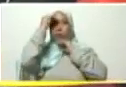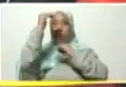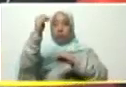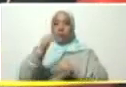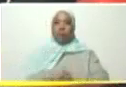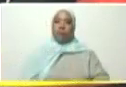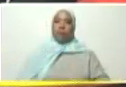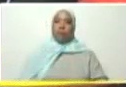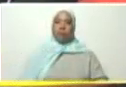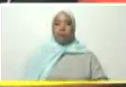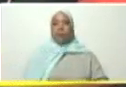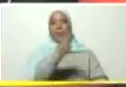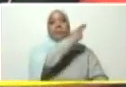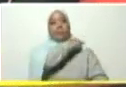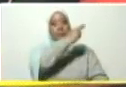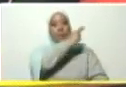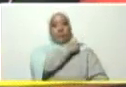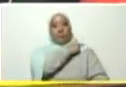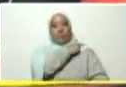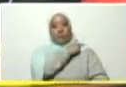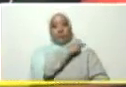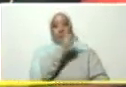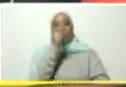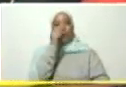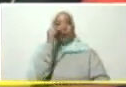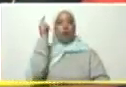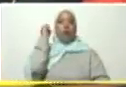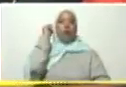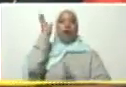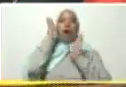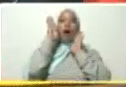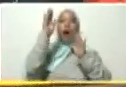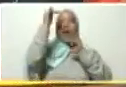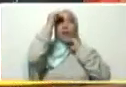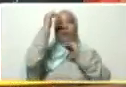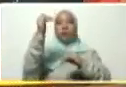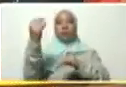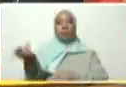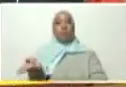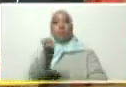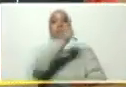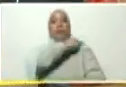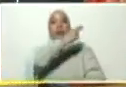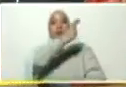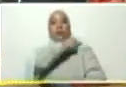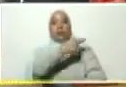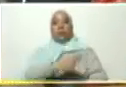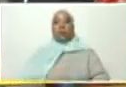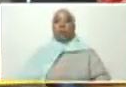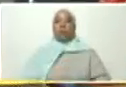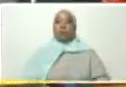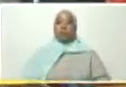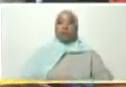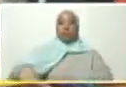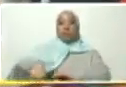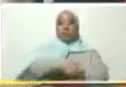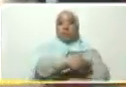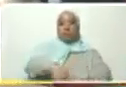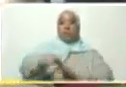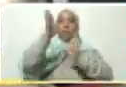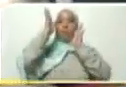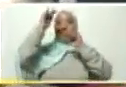jefes y jefas atención jefes y jefas de calle atención